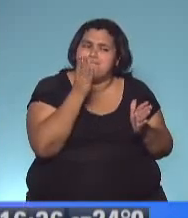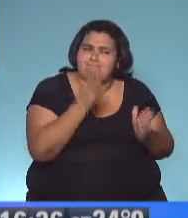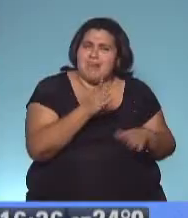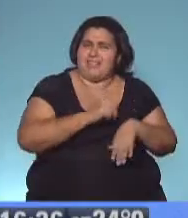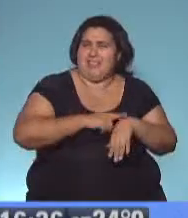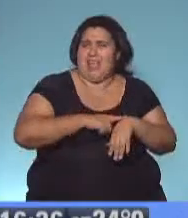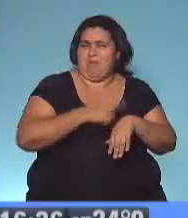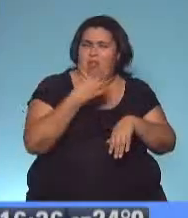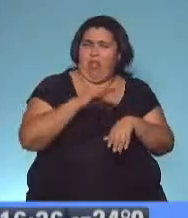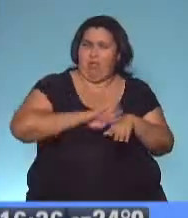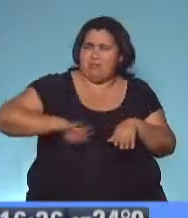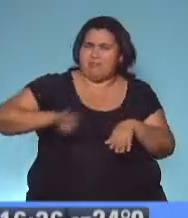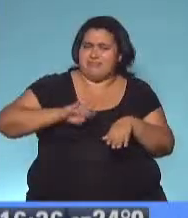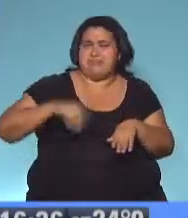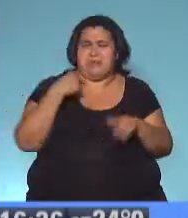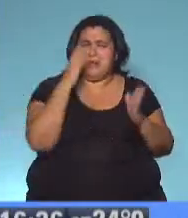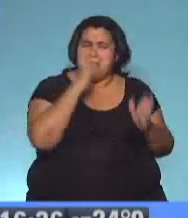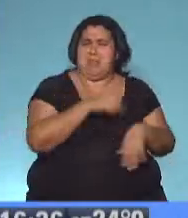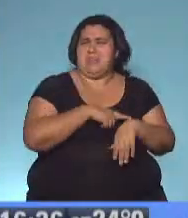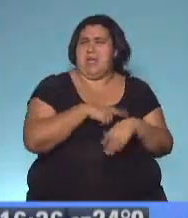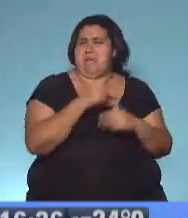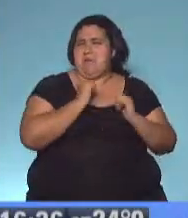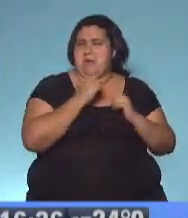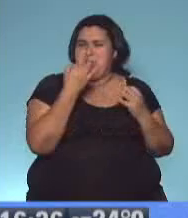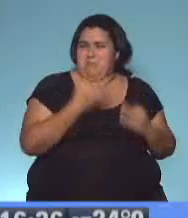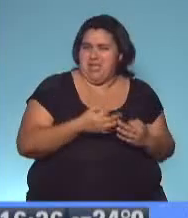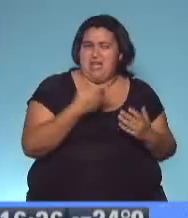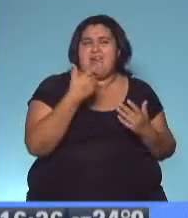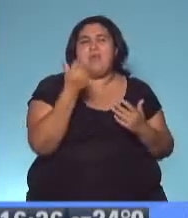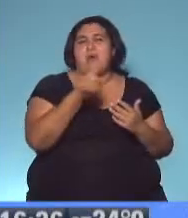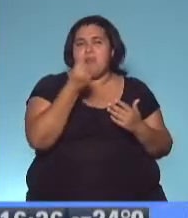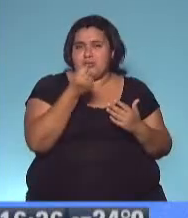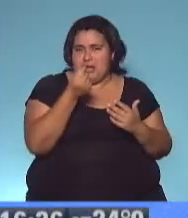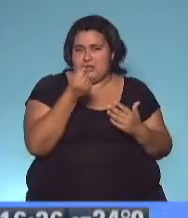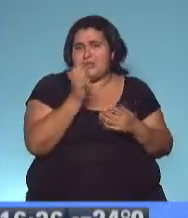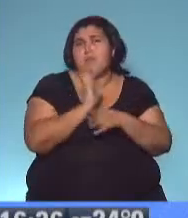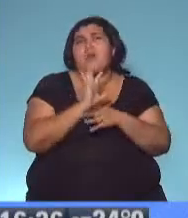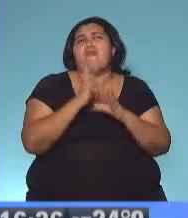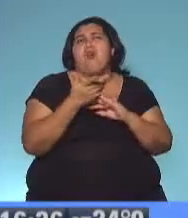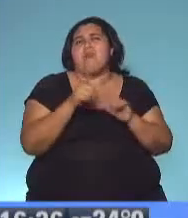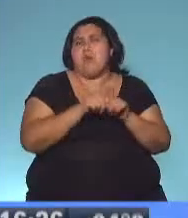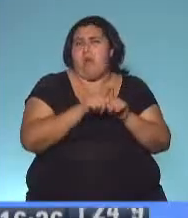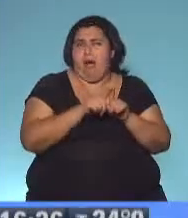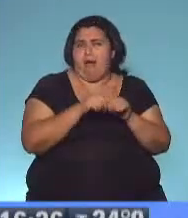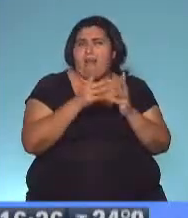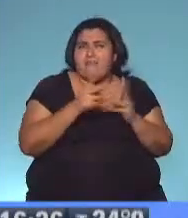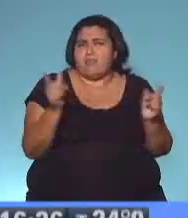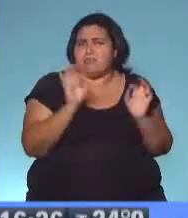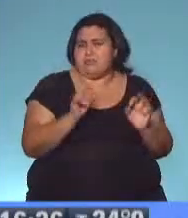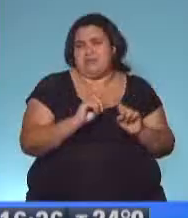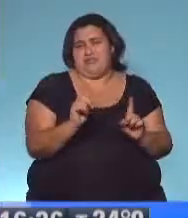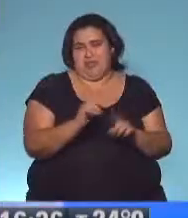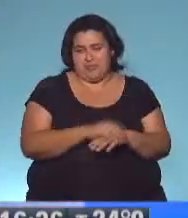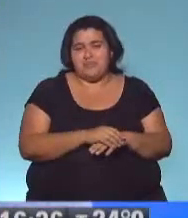que a veces sin hacer nada de lo que creemos que es indispensable, el mundo tampoco se termina. No, ¿viste? No se termina y nosotros a veces creemos que sí.